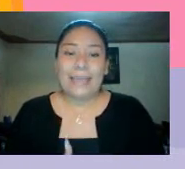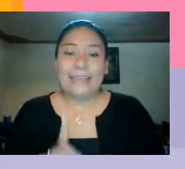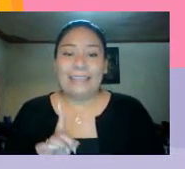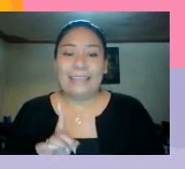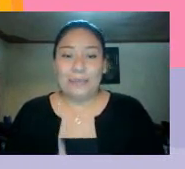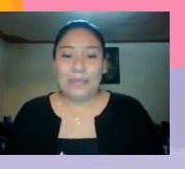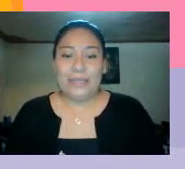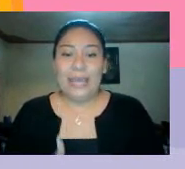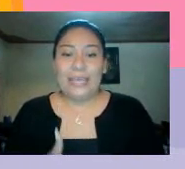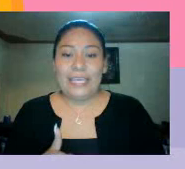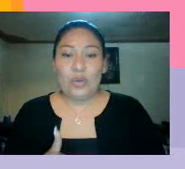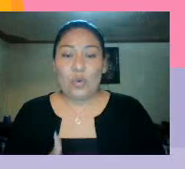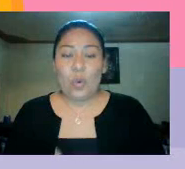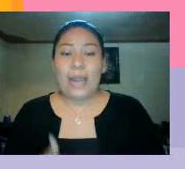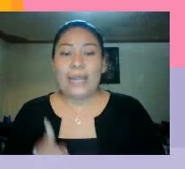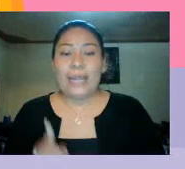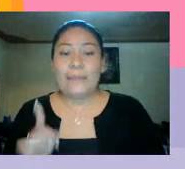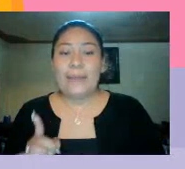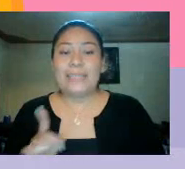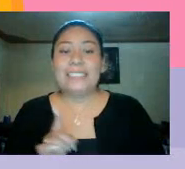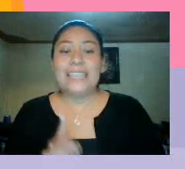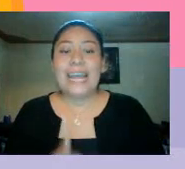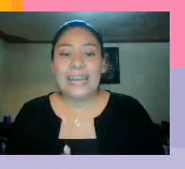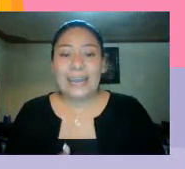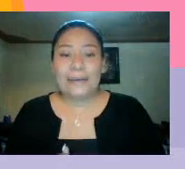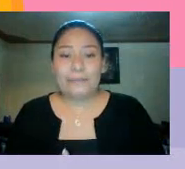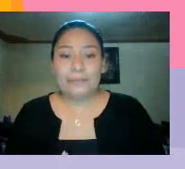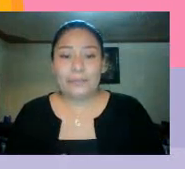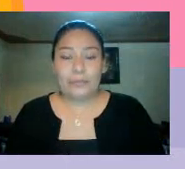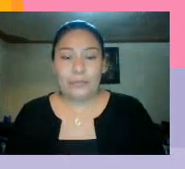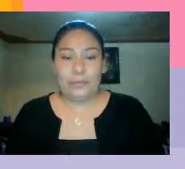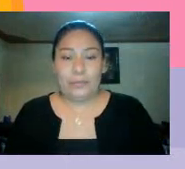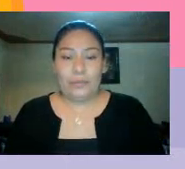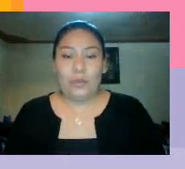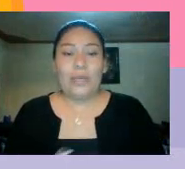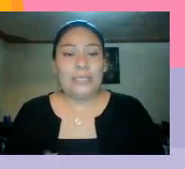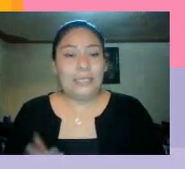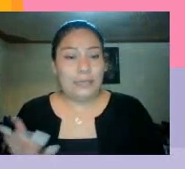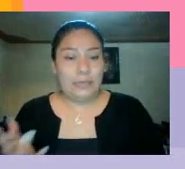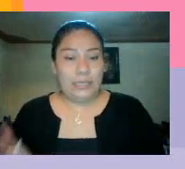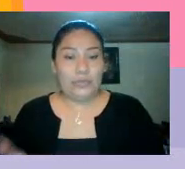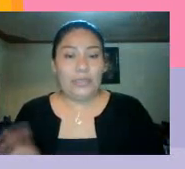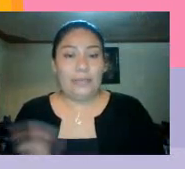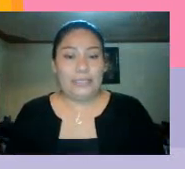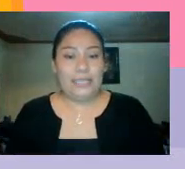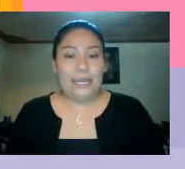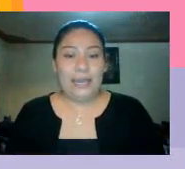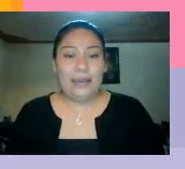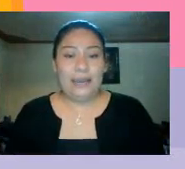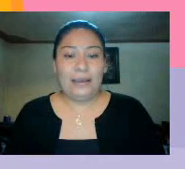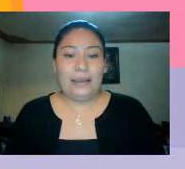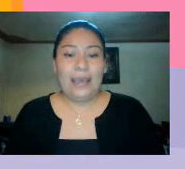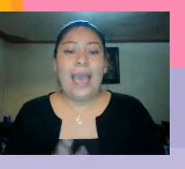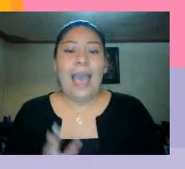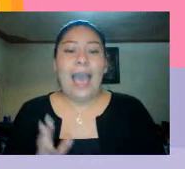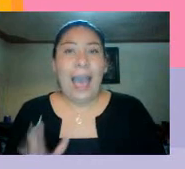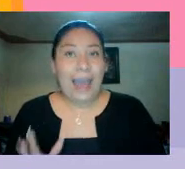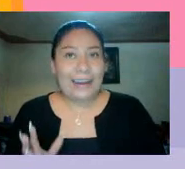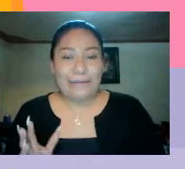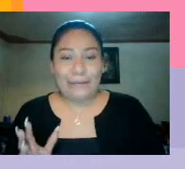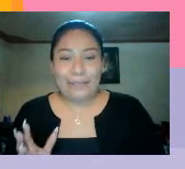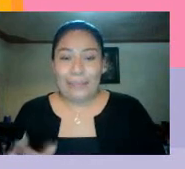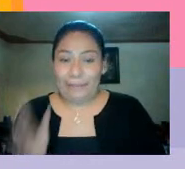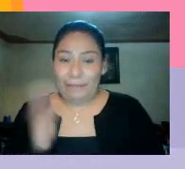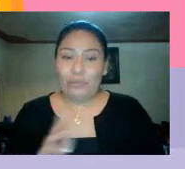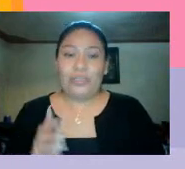Palabra que termina igual que manzana. ¿Cuál es la terminación de manzana?